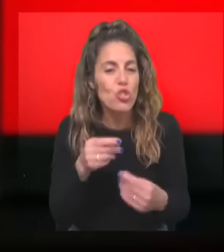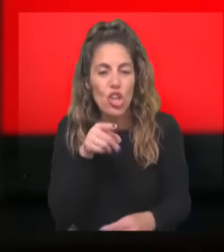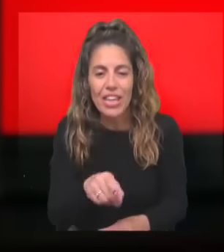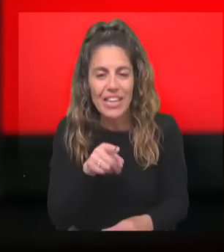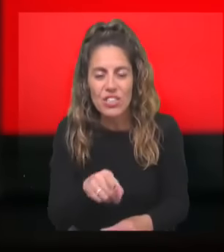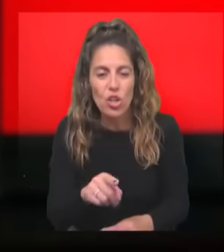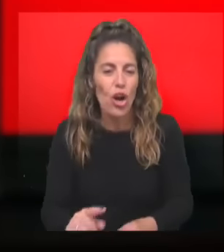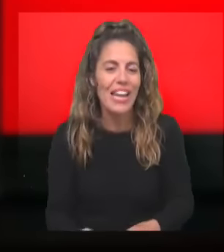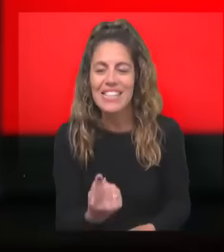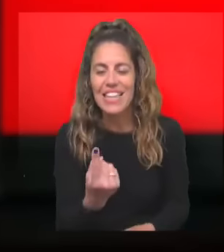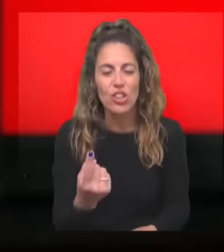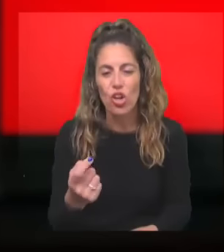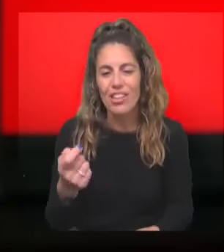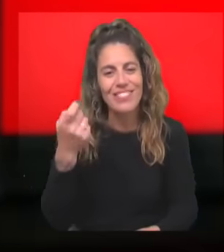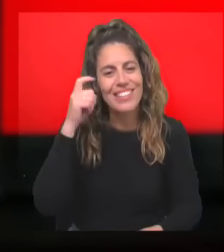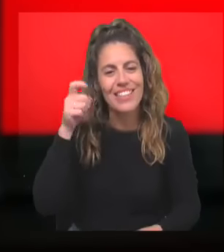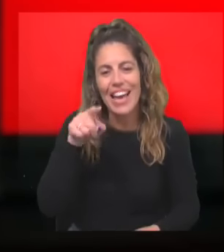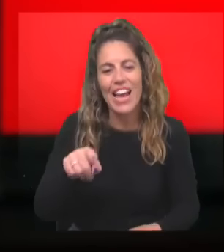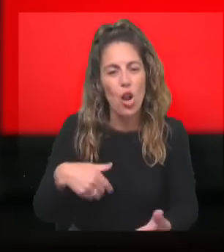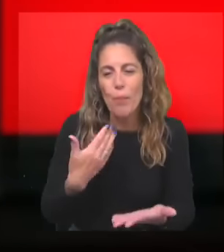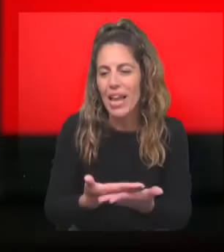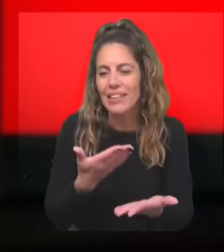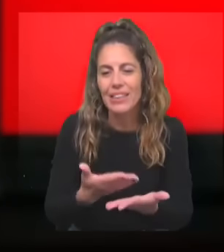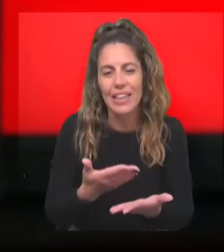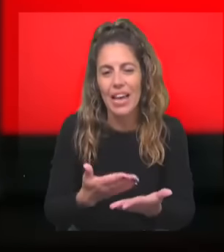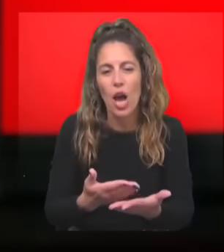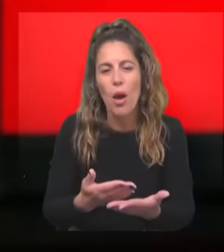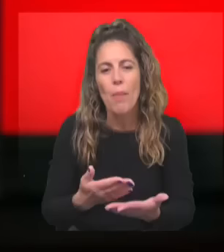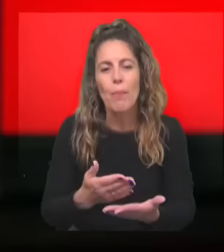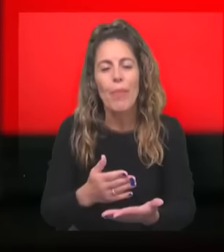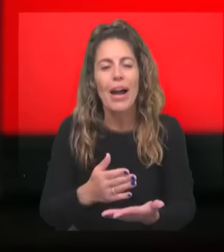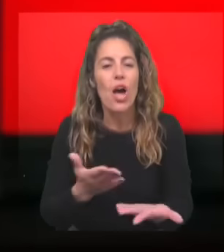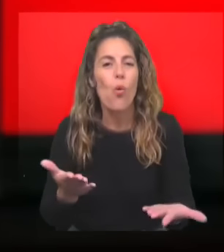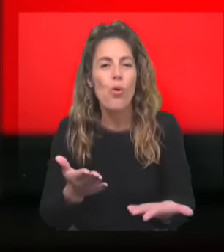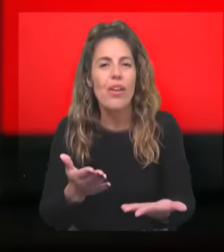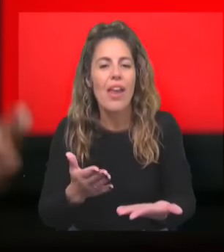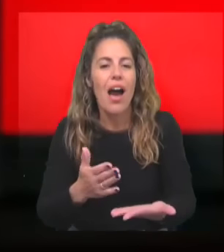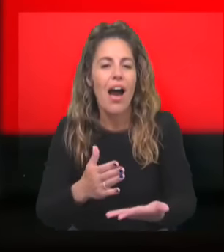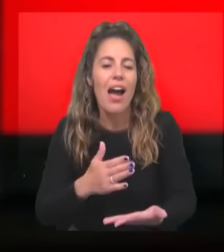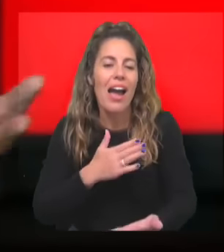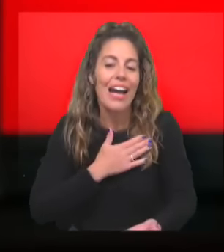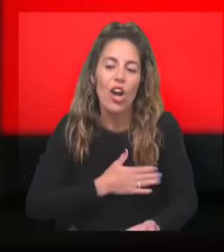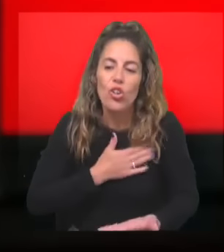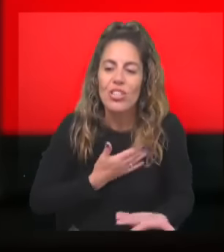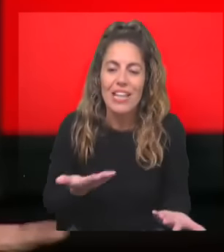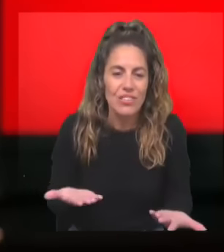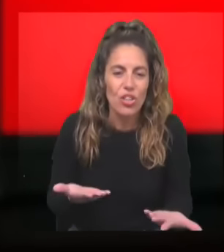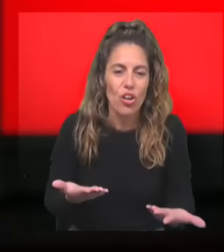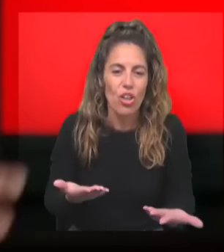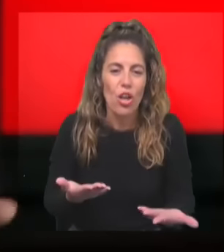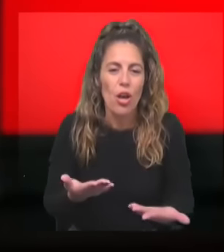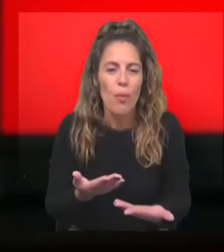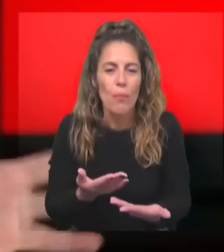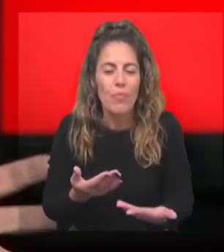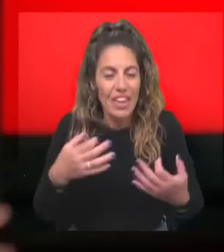de estas reflexiones, él lo plantea en clave de, bueno, para una reconciliación nacional, una reconciliación frente a estas tragedias tiene que estar,